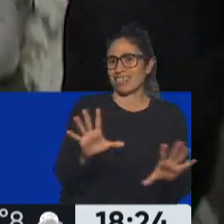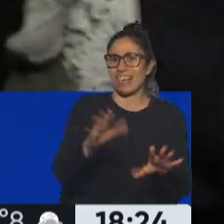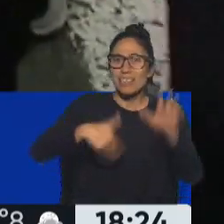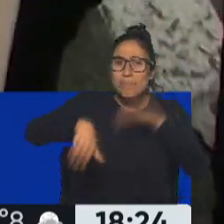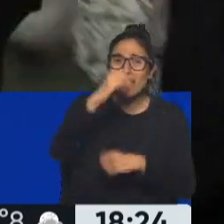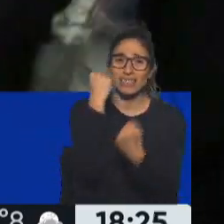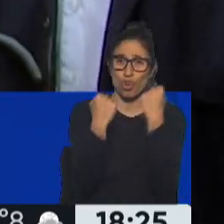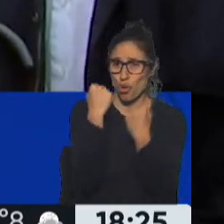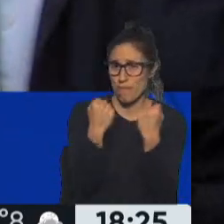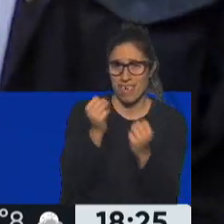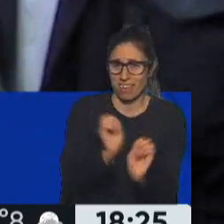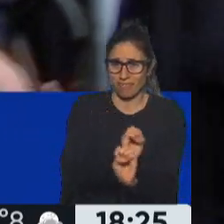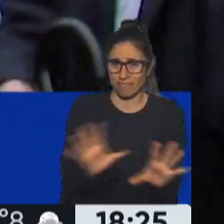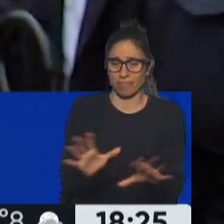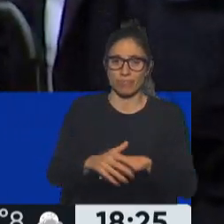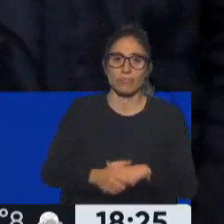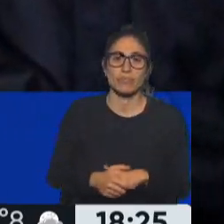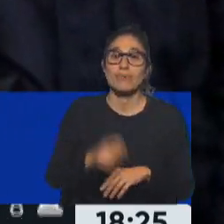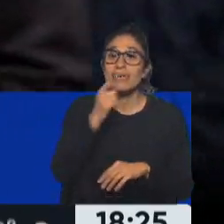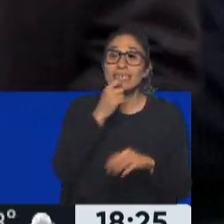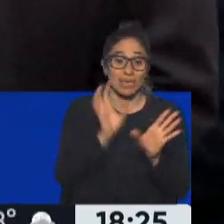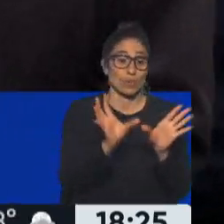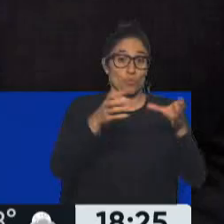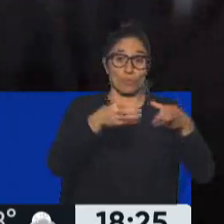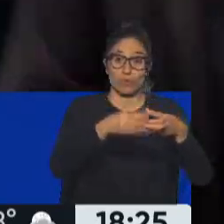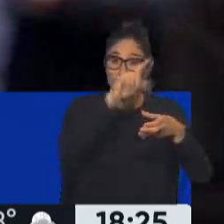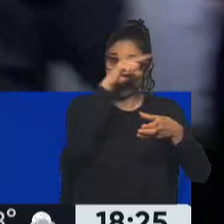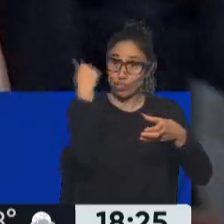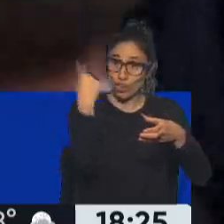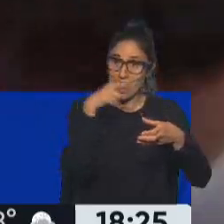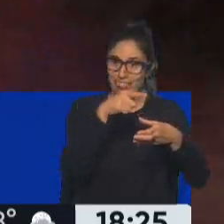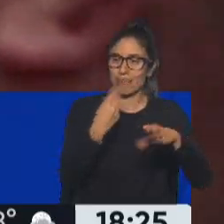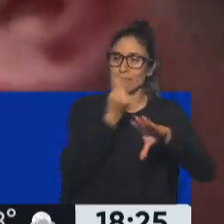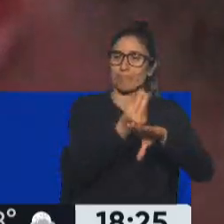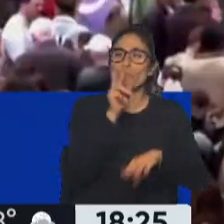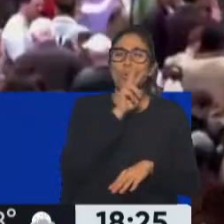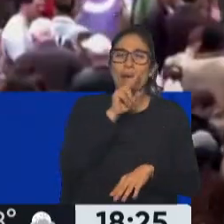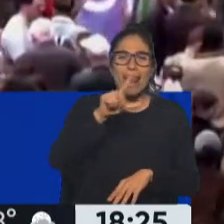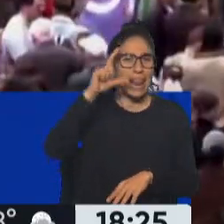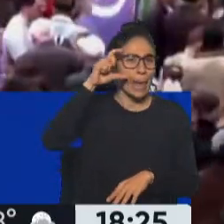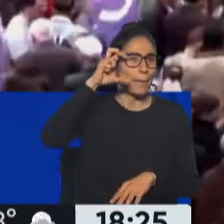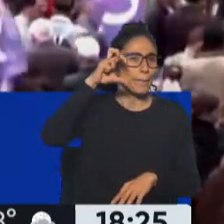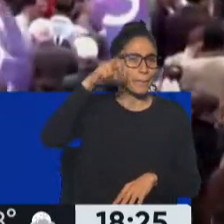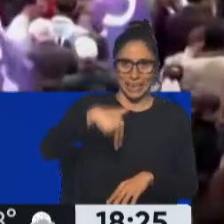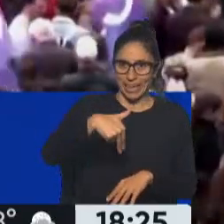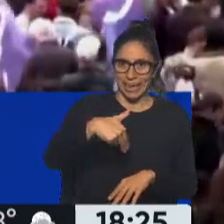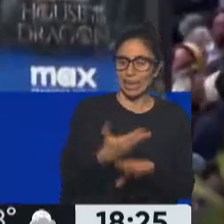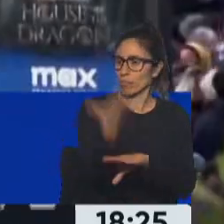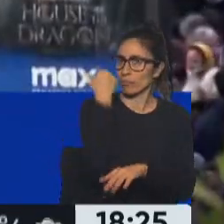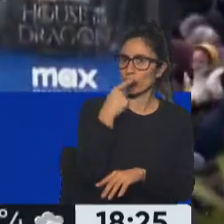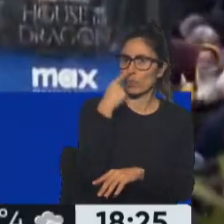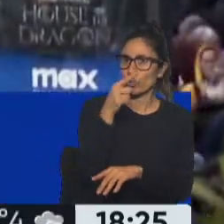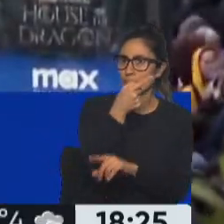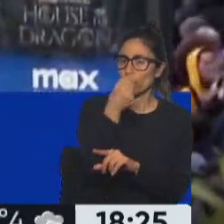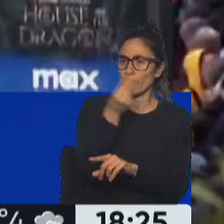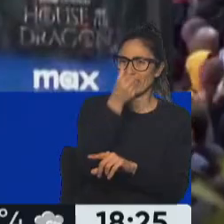la perspectiva de una victoria de la agrupación nacional liderada por Le Pen, miles de personas salieron a las calles en el último fin de semana y más